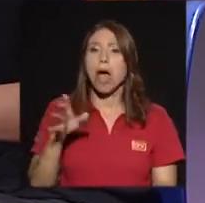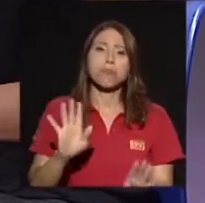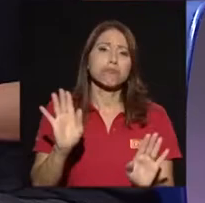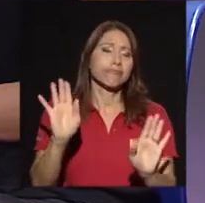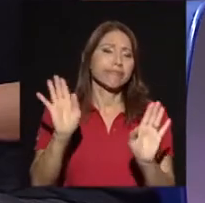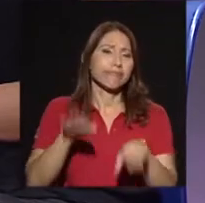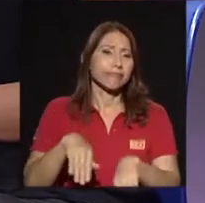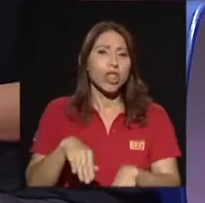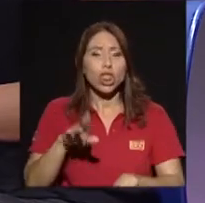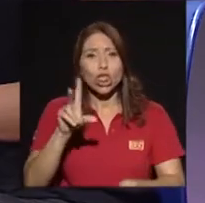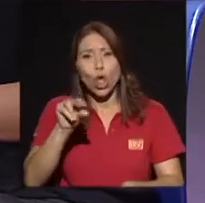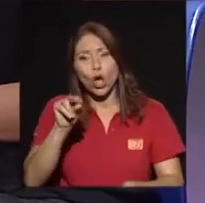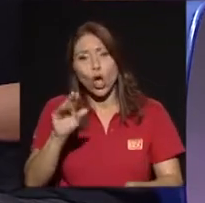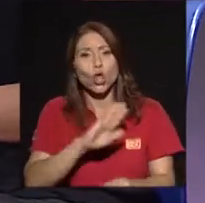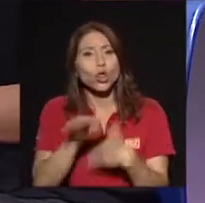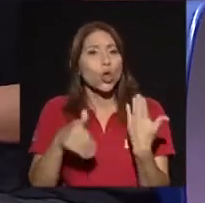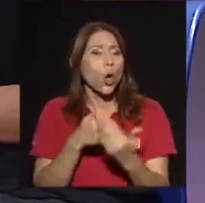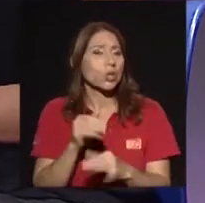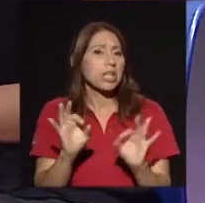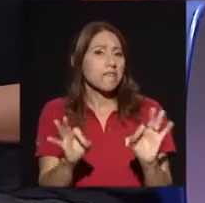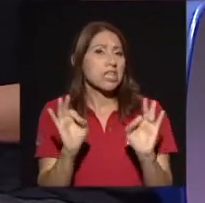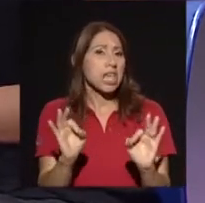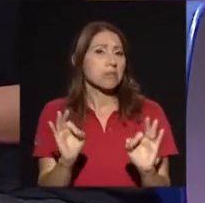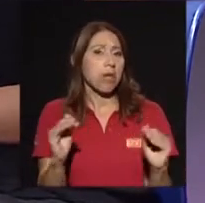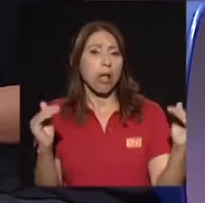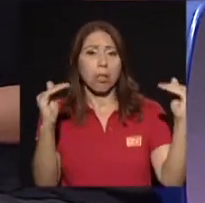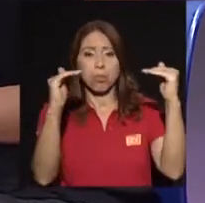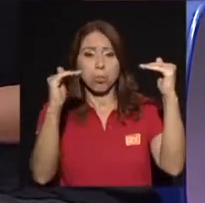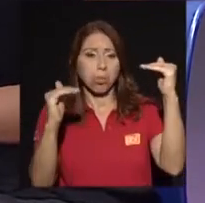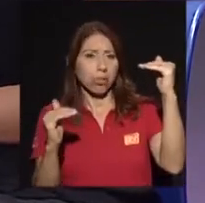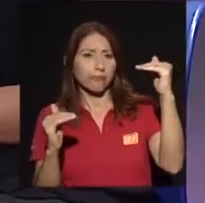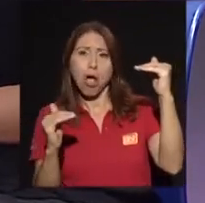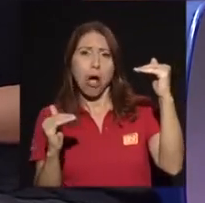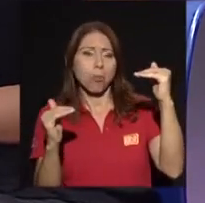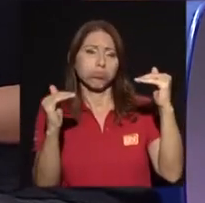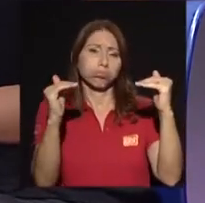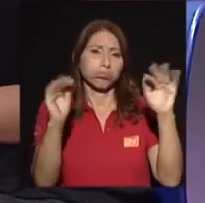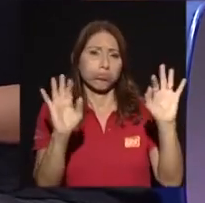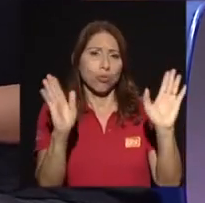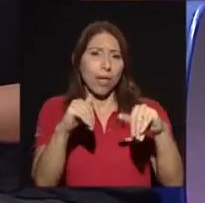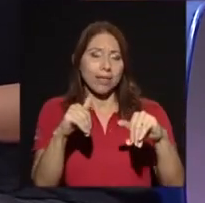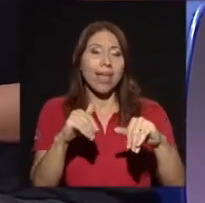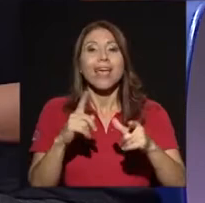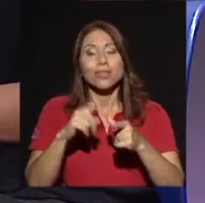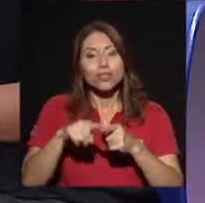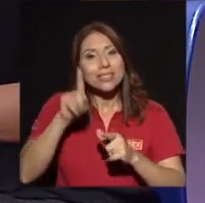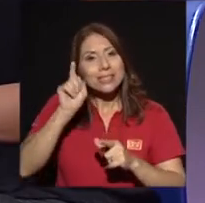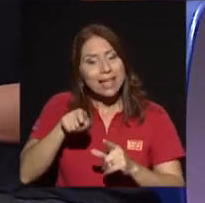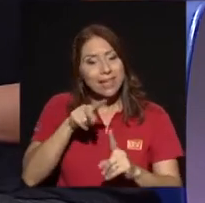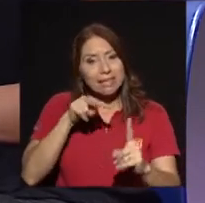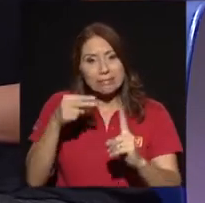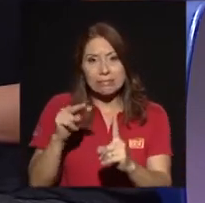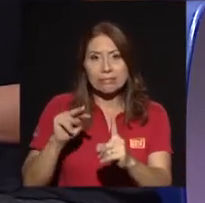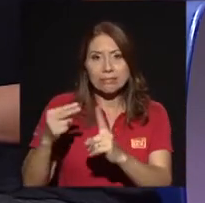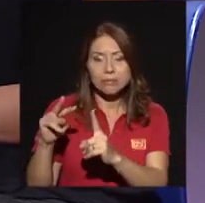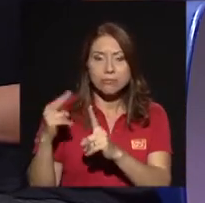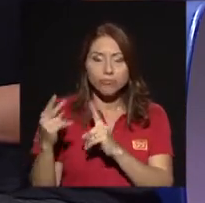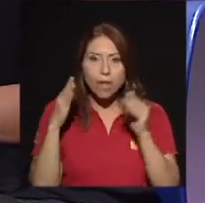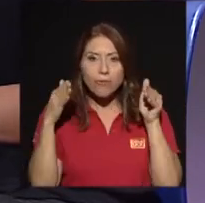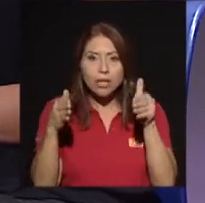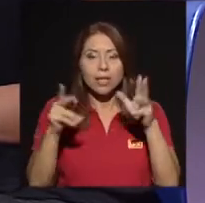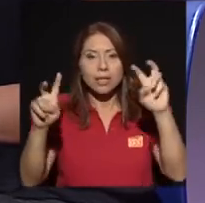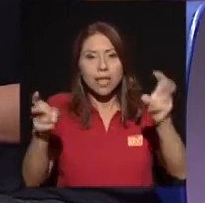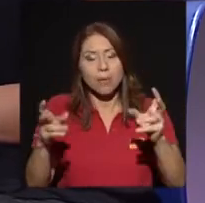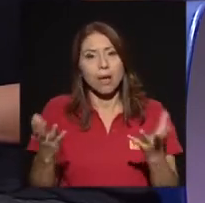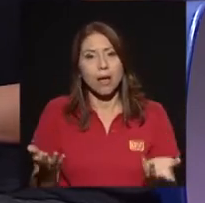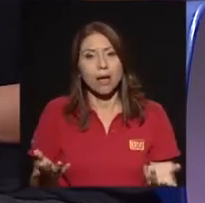bien, que no hay inequidades, y la verdad es que sí, hay que abordar el tema desde distintos frentes y ojalá,